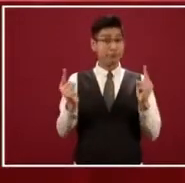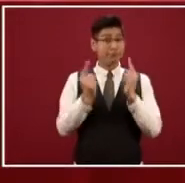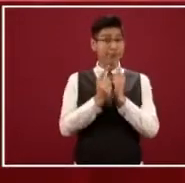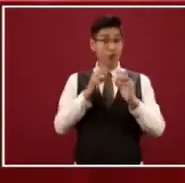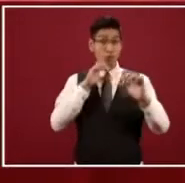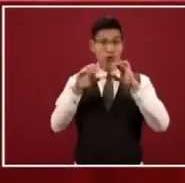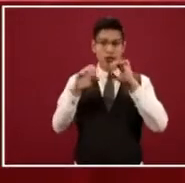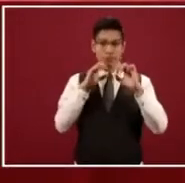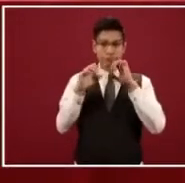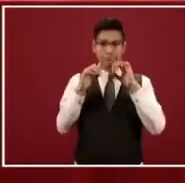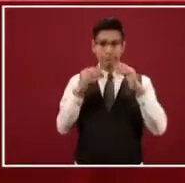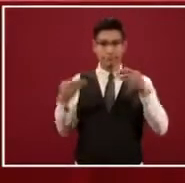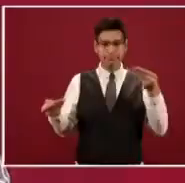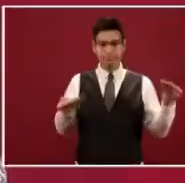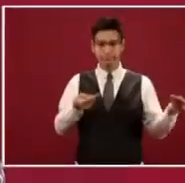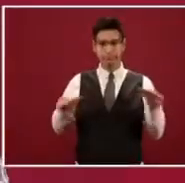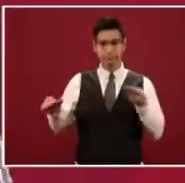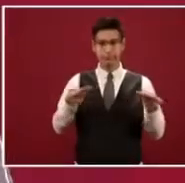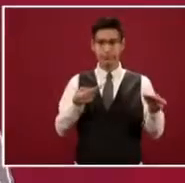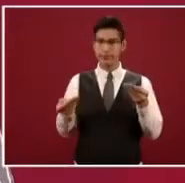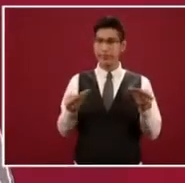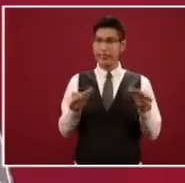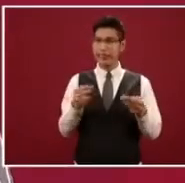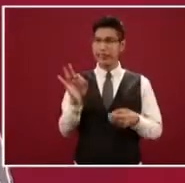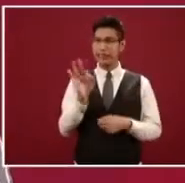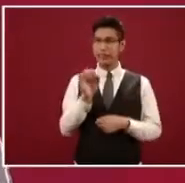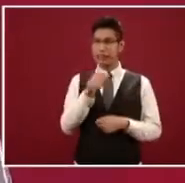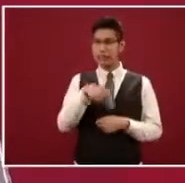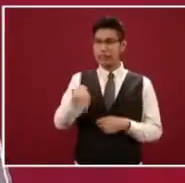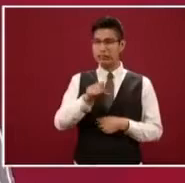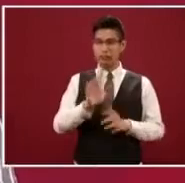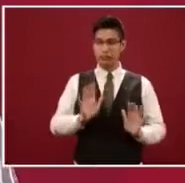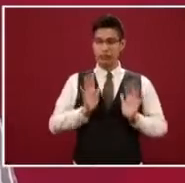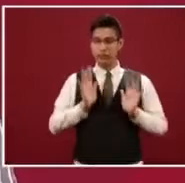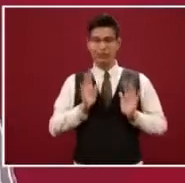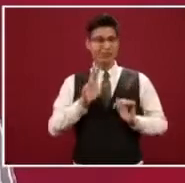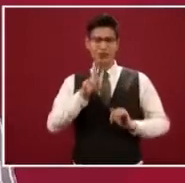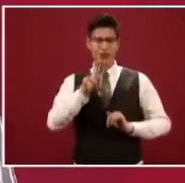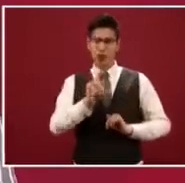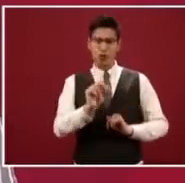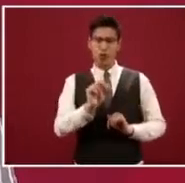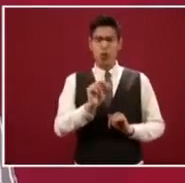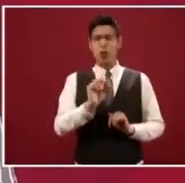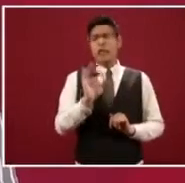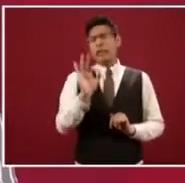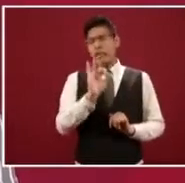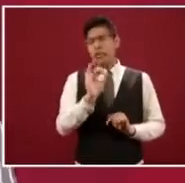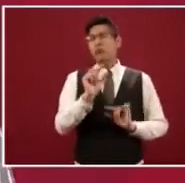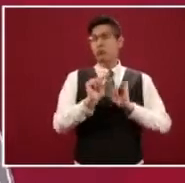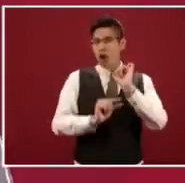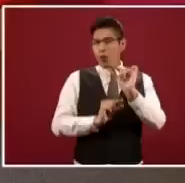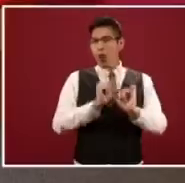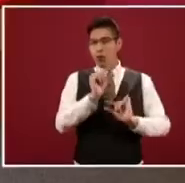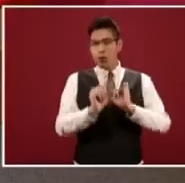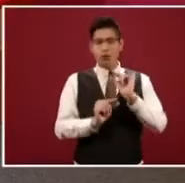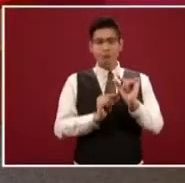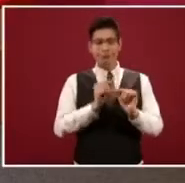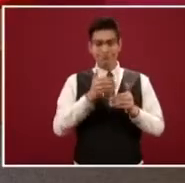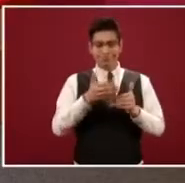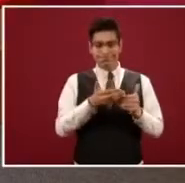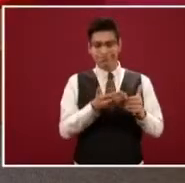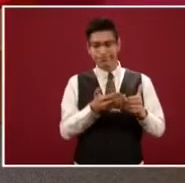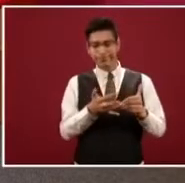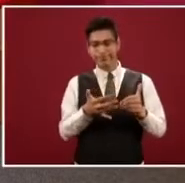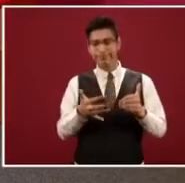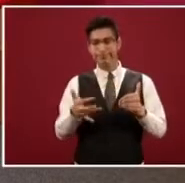debe sorprendernos, al contrario, es esperable que en algún momento, conforme van evolucionando las cosas a lo largo de